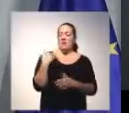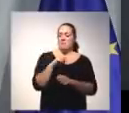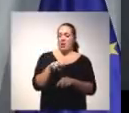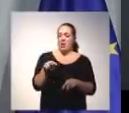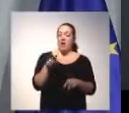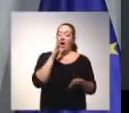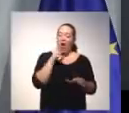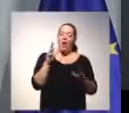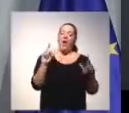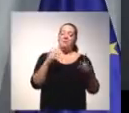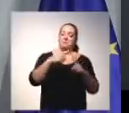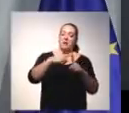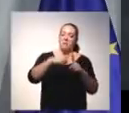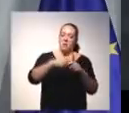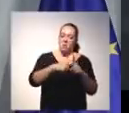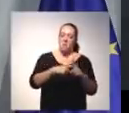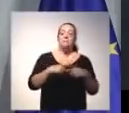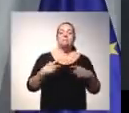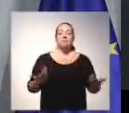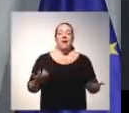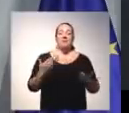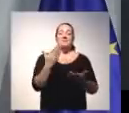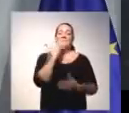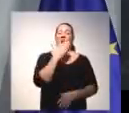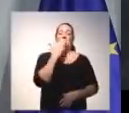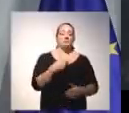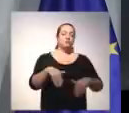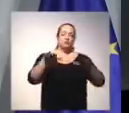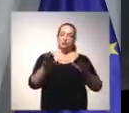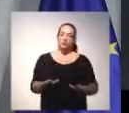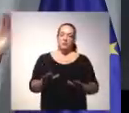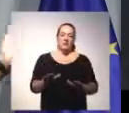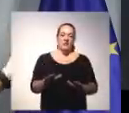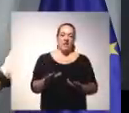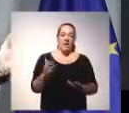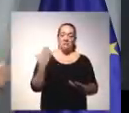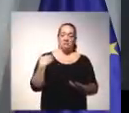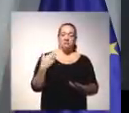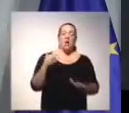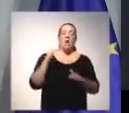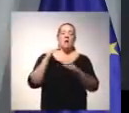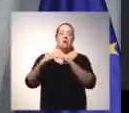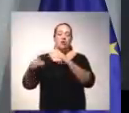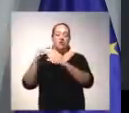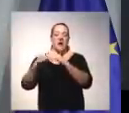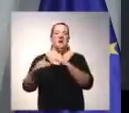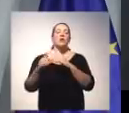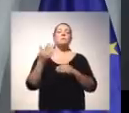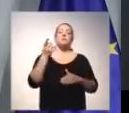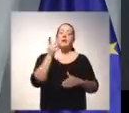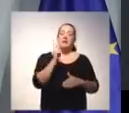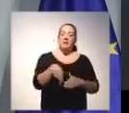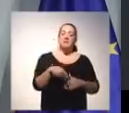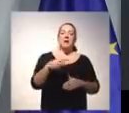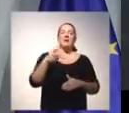ayer. Como bien saben, teníamos suspendidas las clases de los municipios del Valle de Aridane, así como los